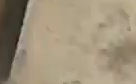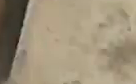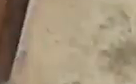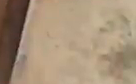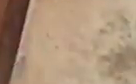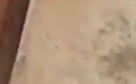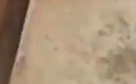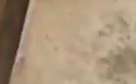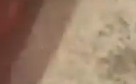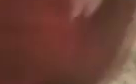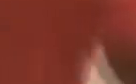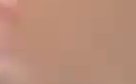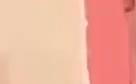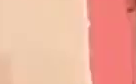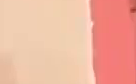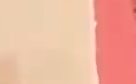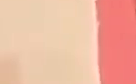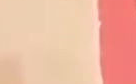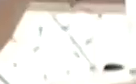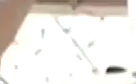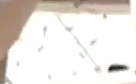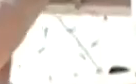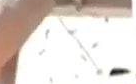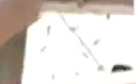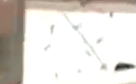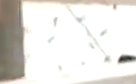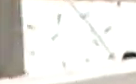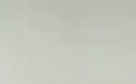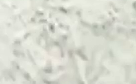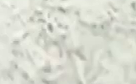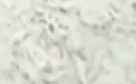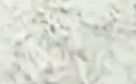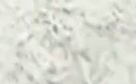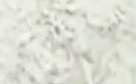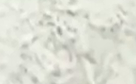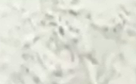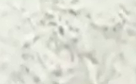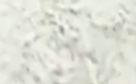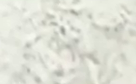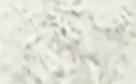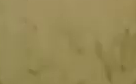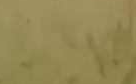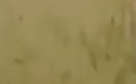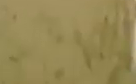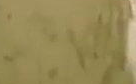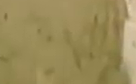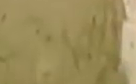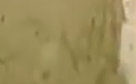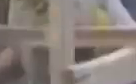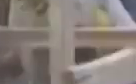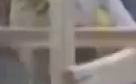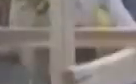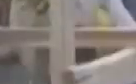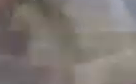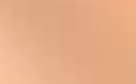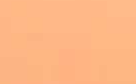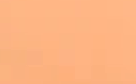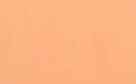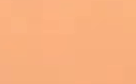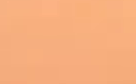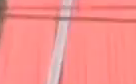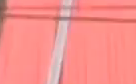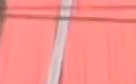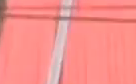que pulvericemos la miseria. Herencia del siglo XX, el siglo del capitalismo. Y debemos